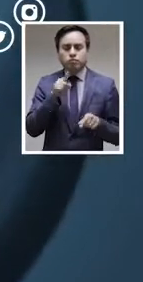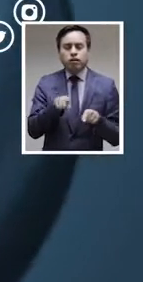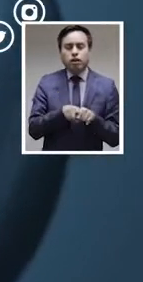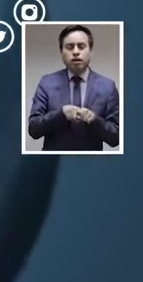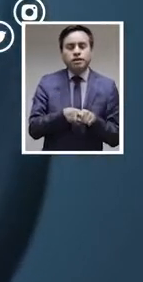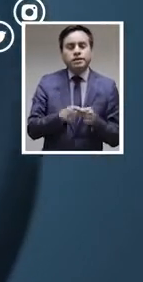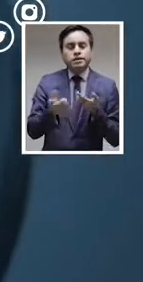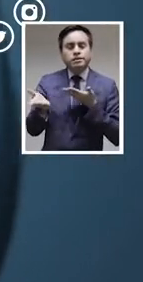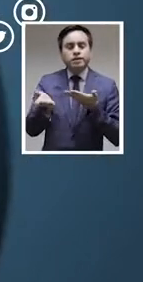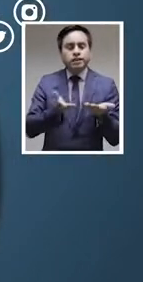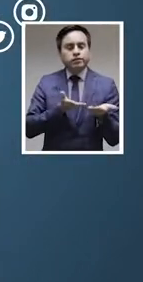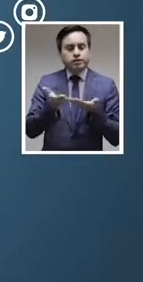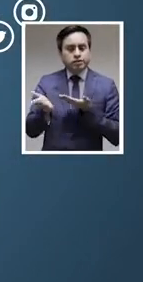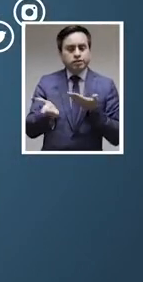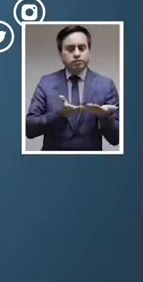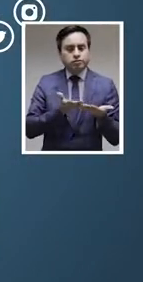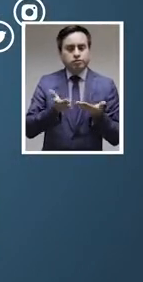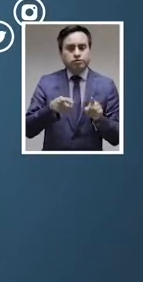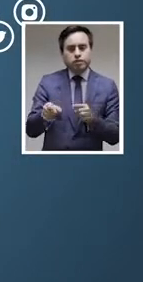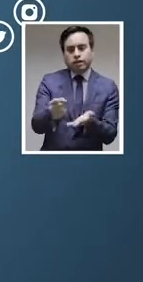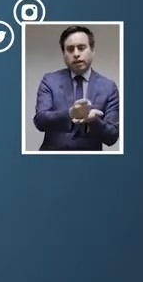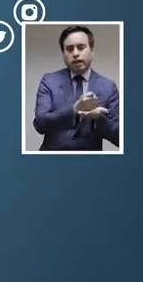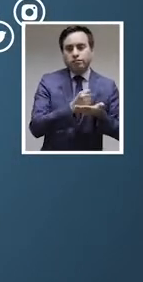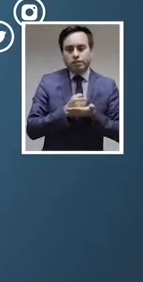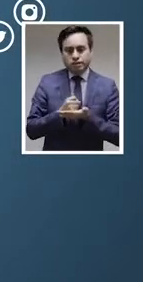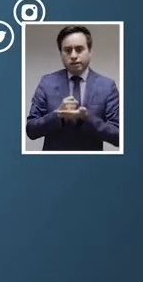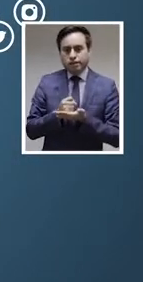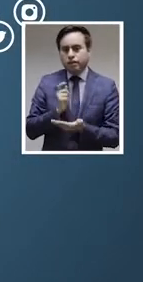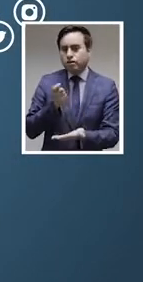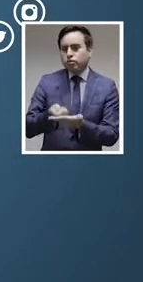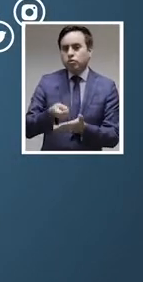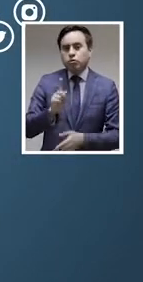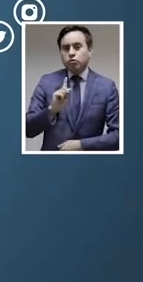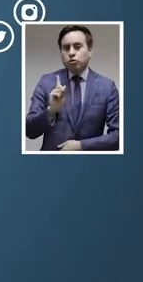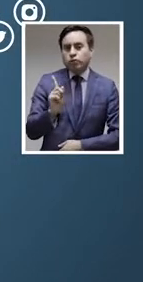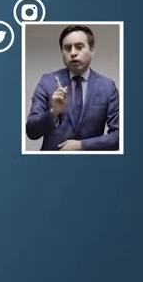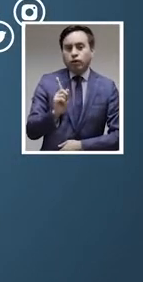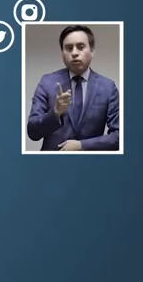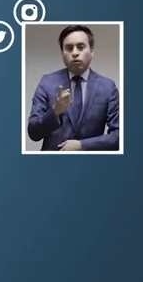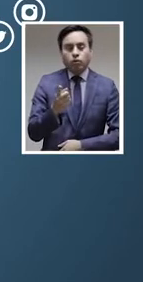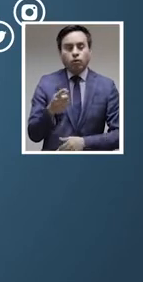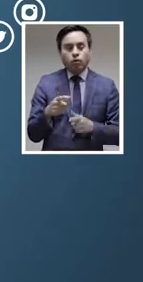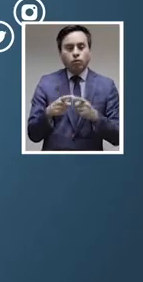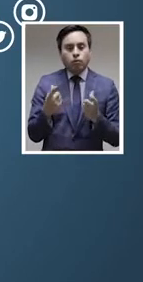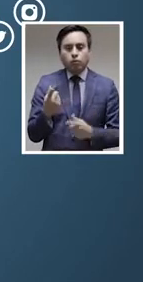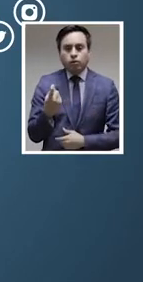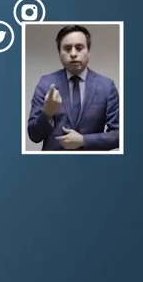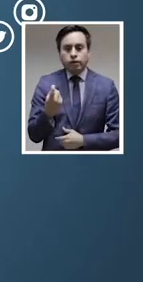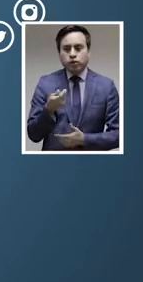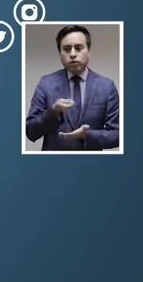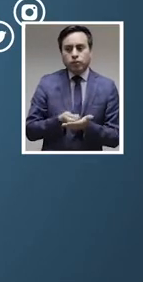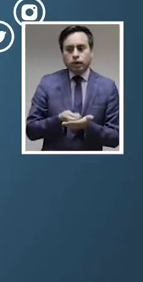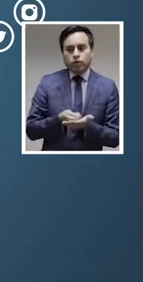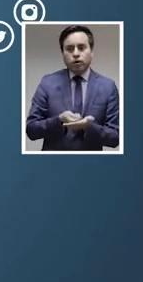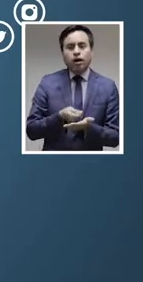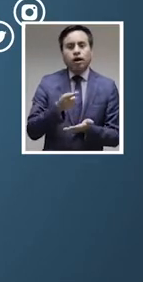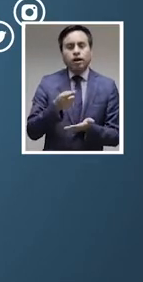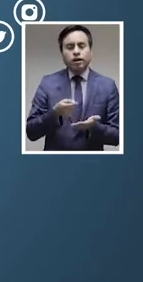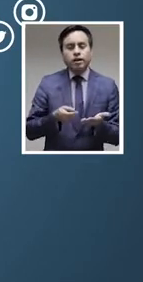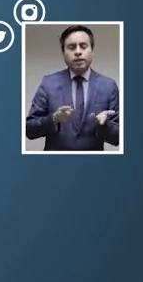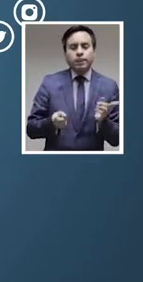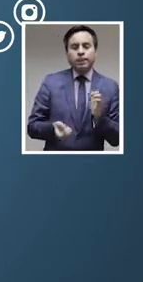de servicios en trámite por no pago de sus boletas, optar a un